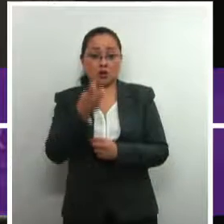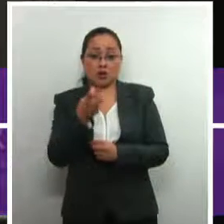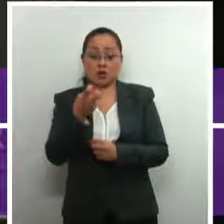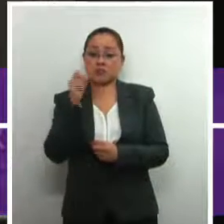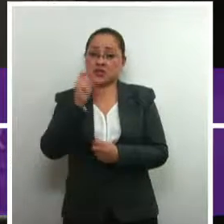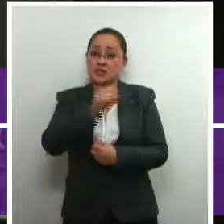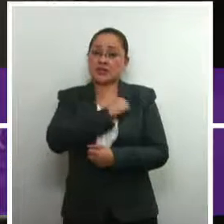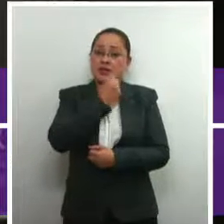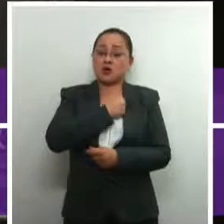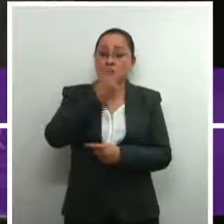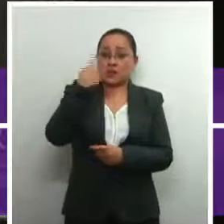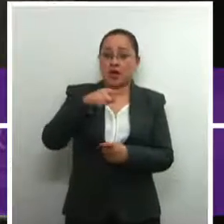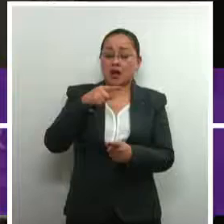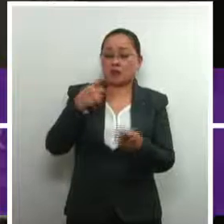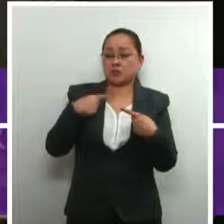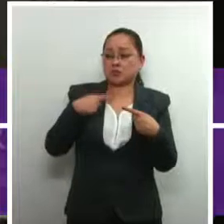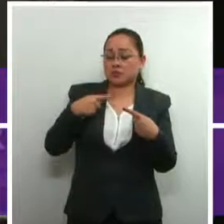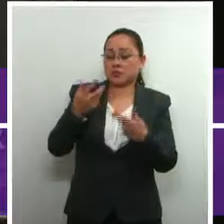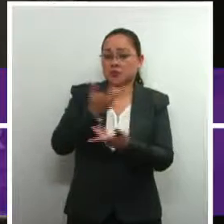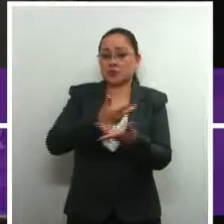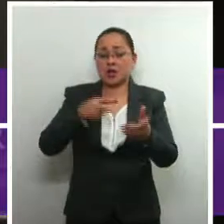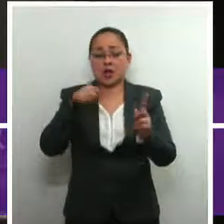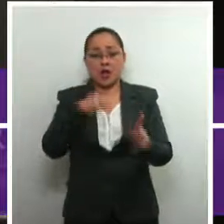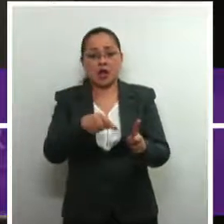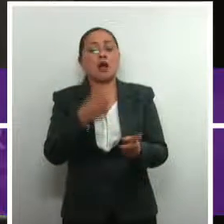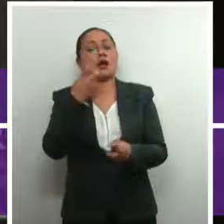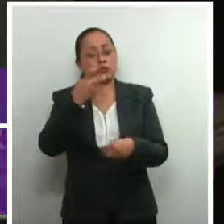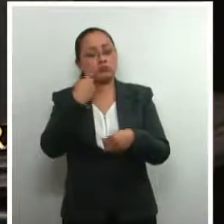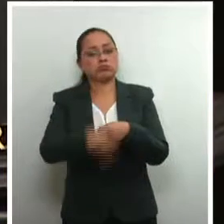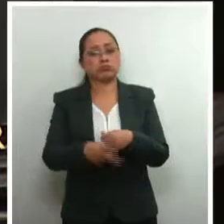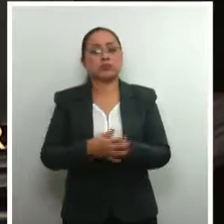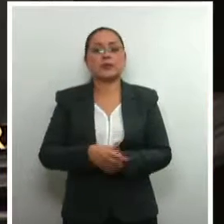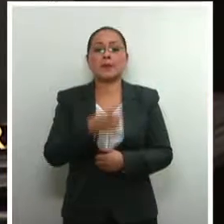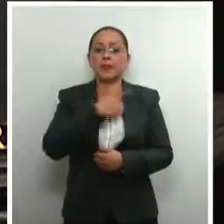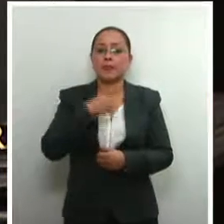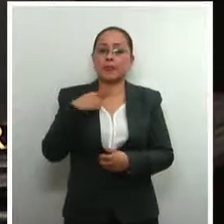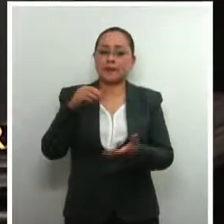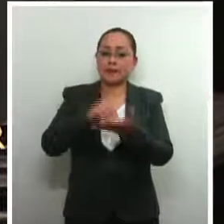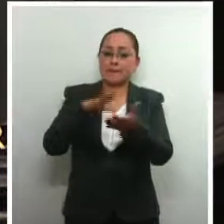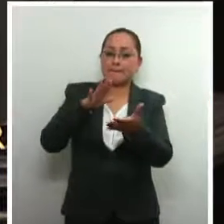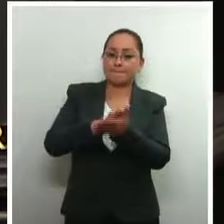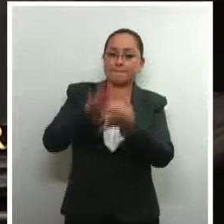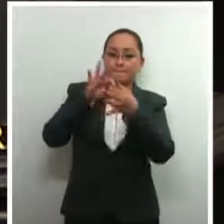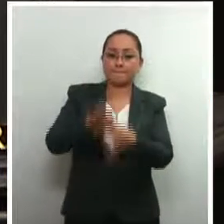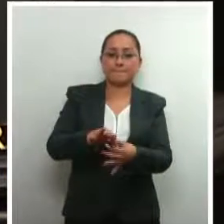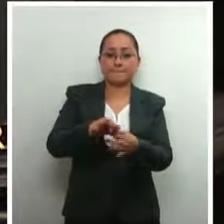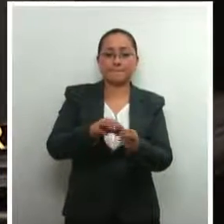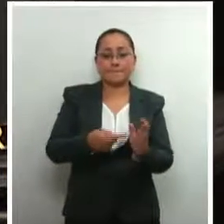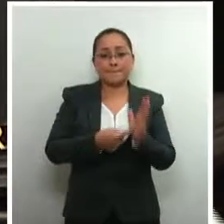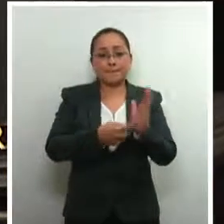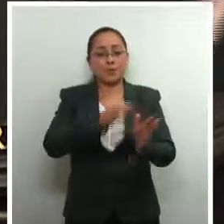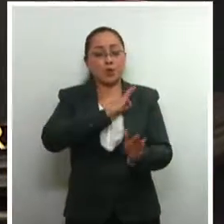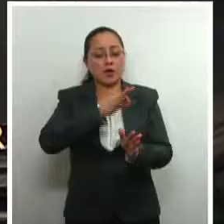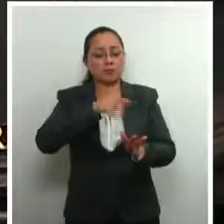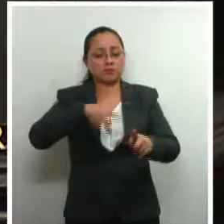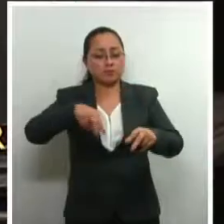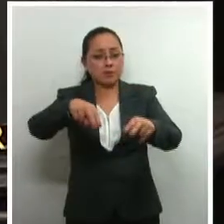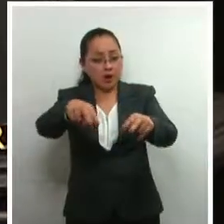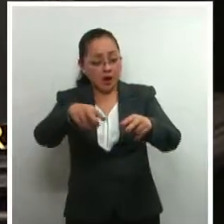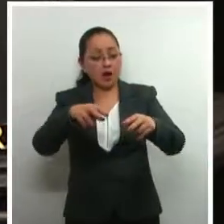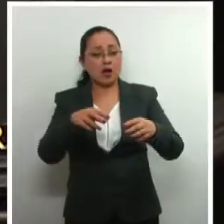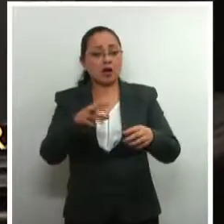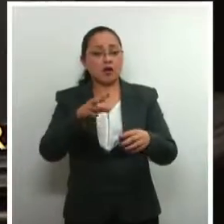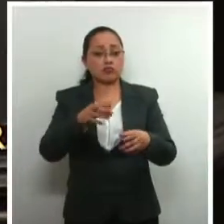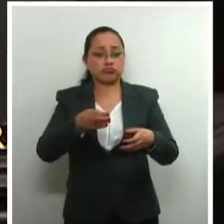misma de los que la transitan. Entonces tenemos que asegurar tener banquetas caminables, tener